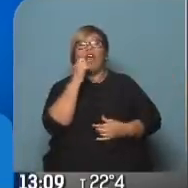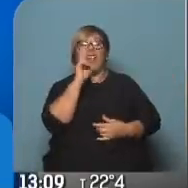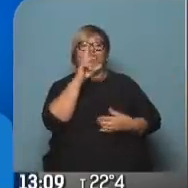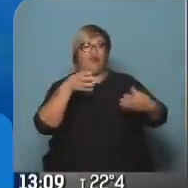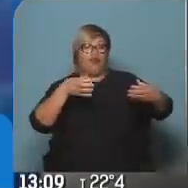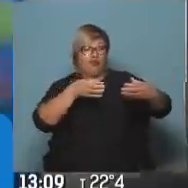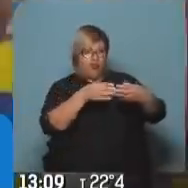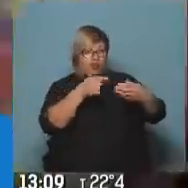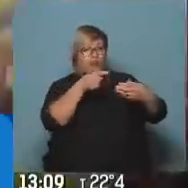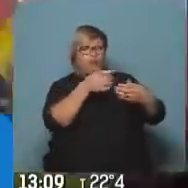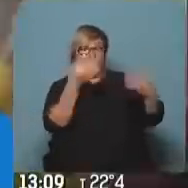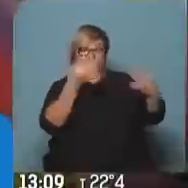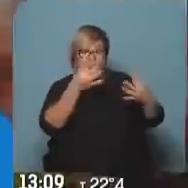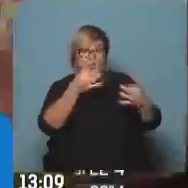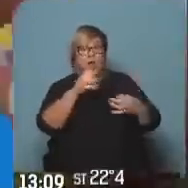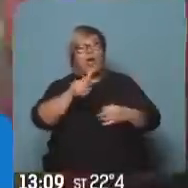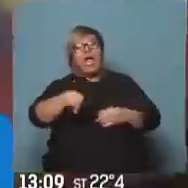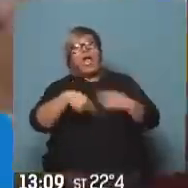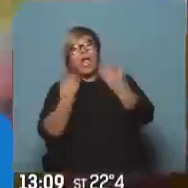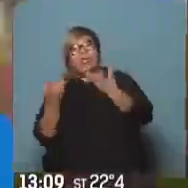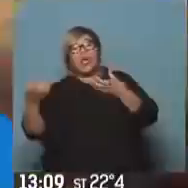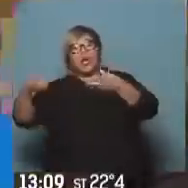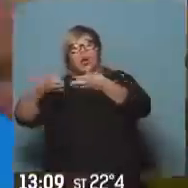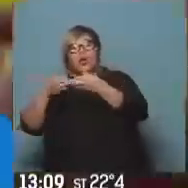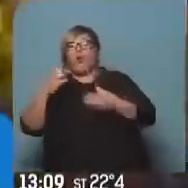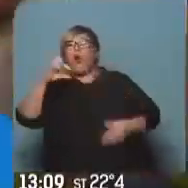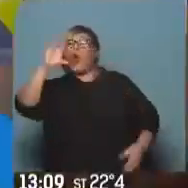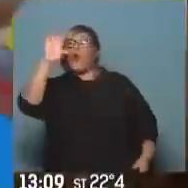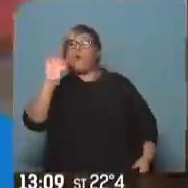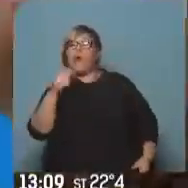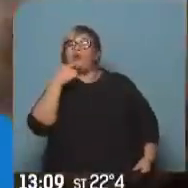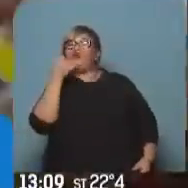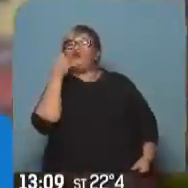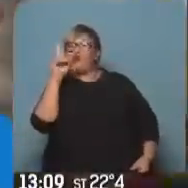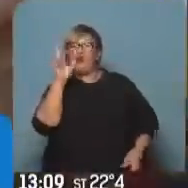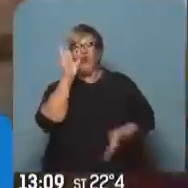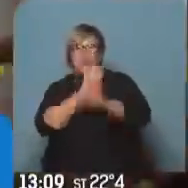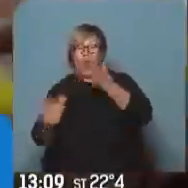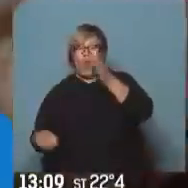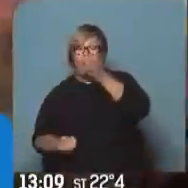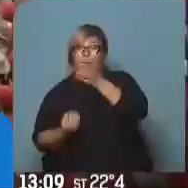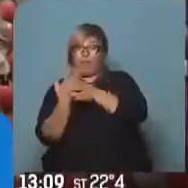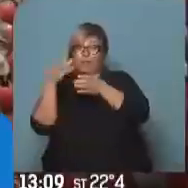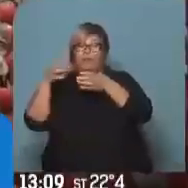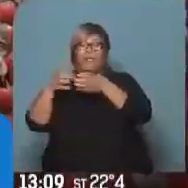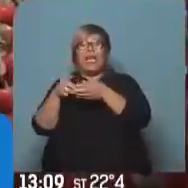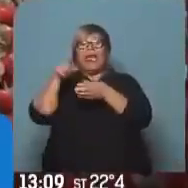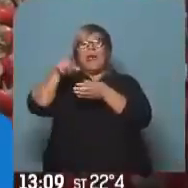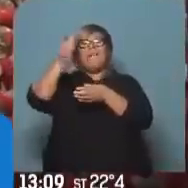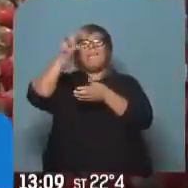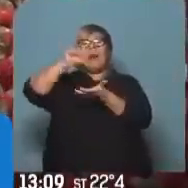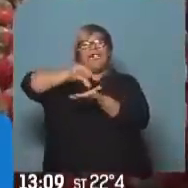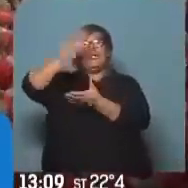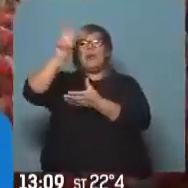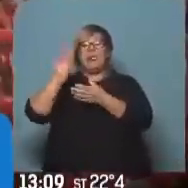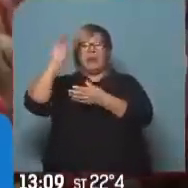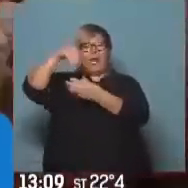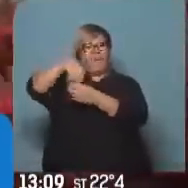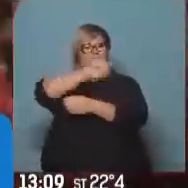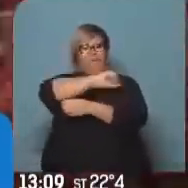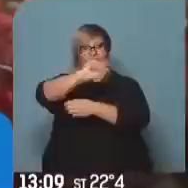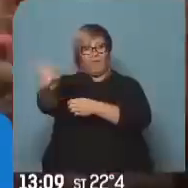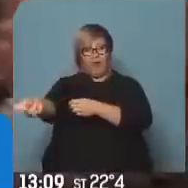naciente ProSur. Lo único que está claro en este nuevo espacio es que Venezuela no formará parte de los asuntos